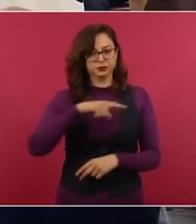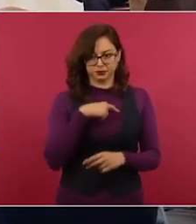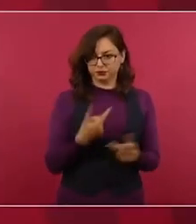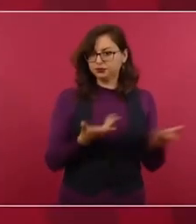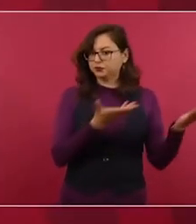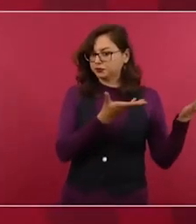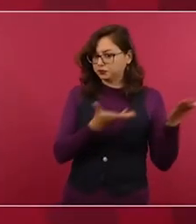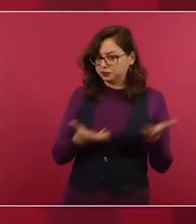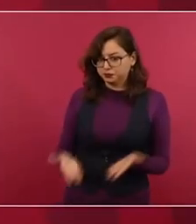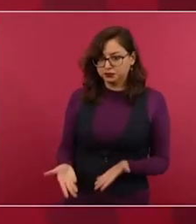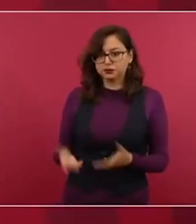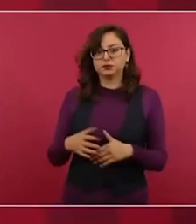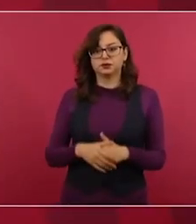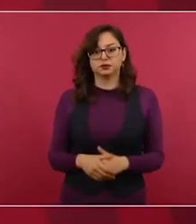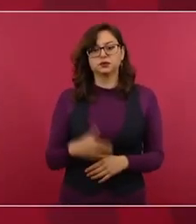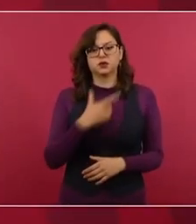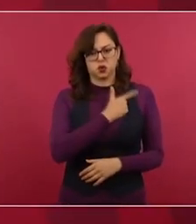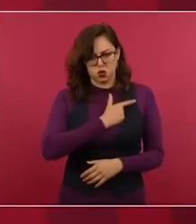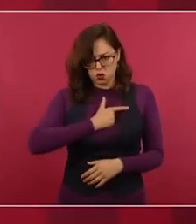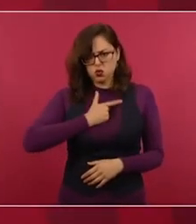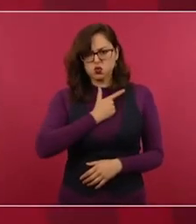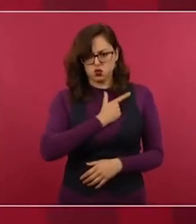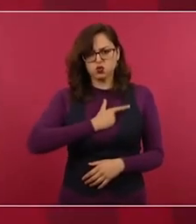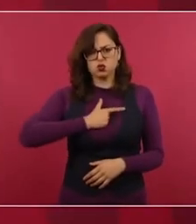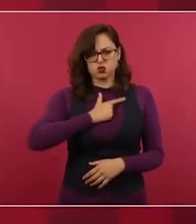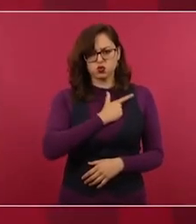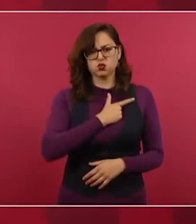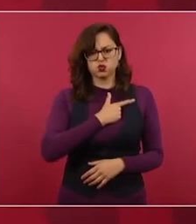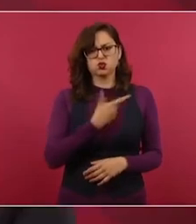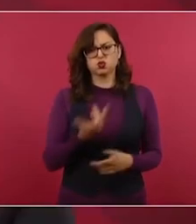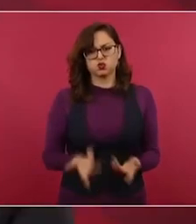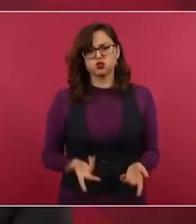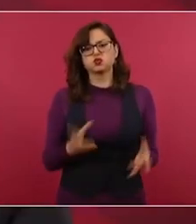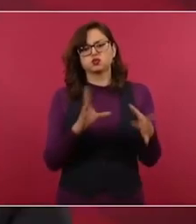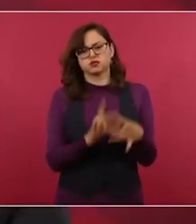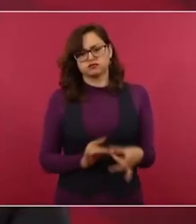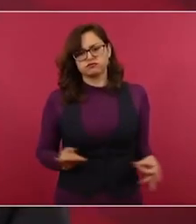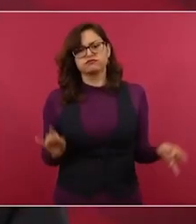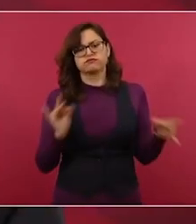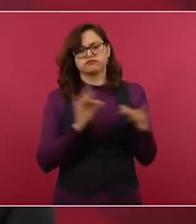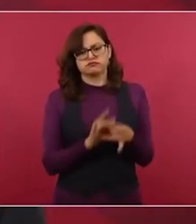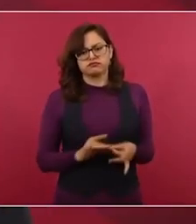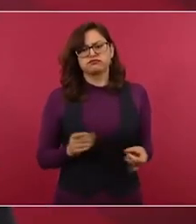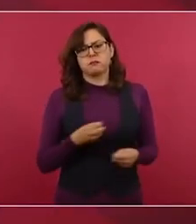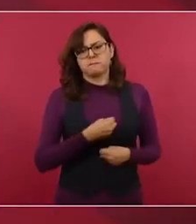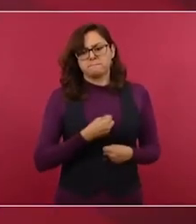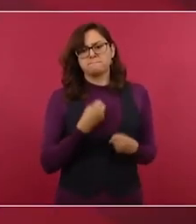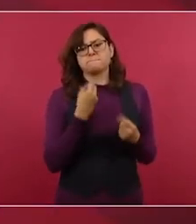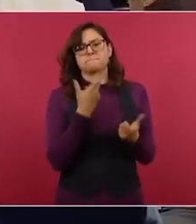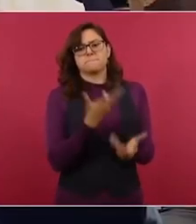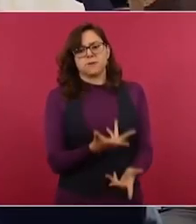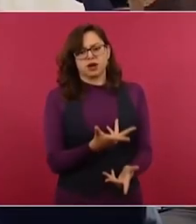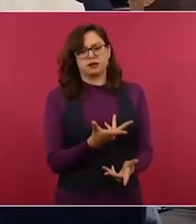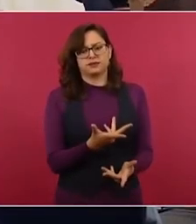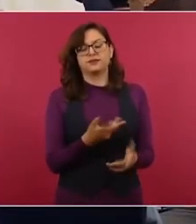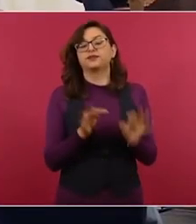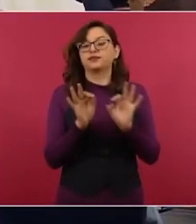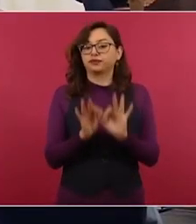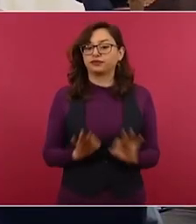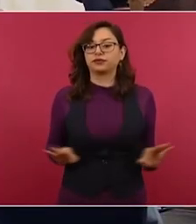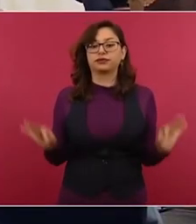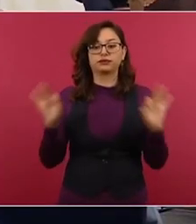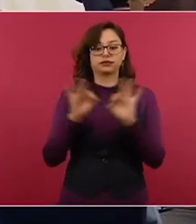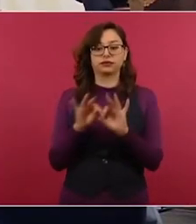gusto y vamos nosotros a exponer el por qué consideramos